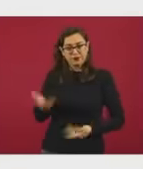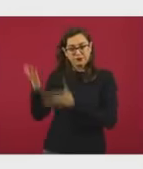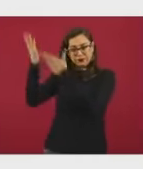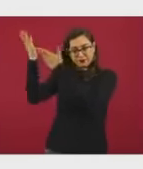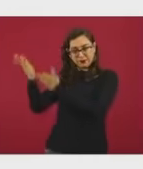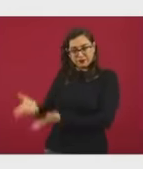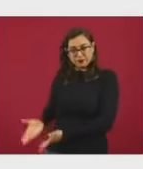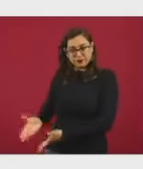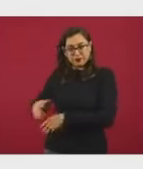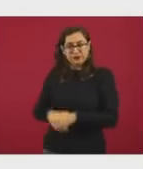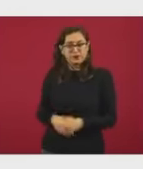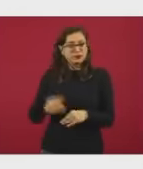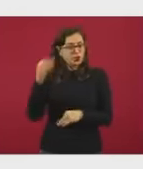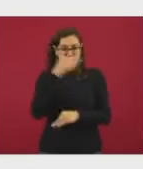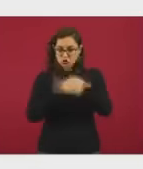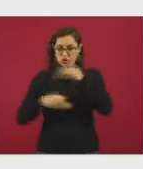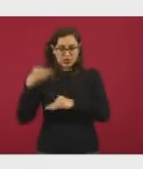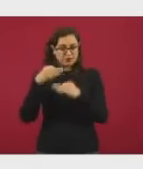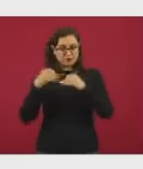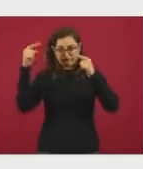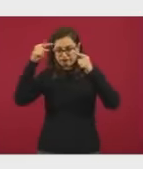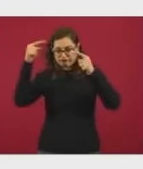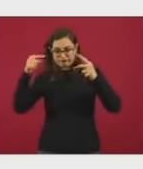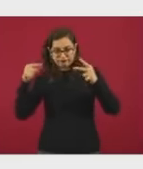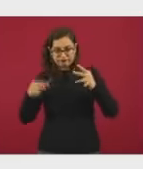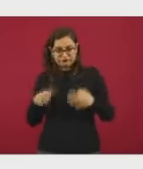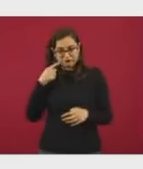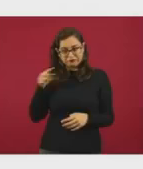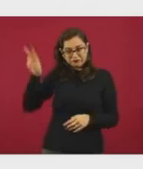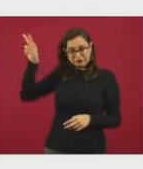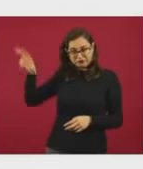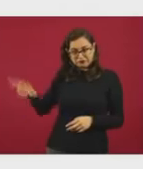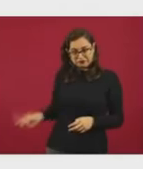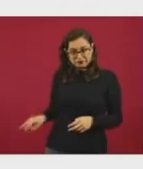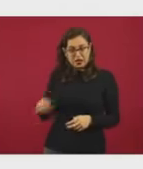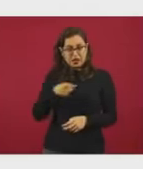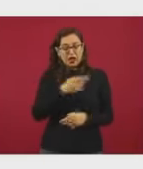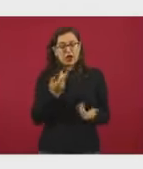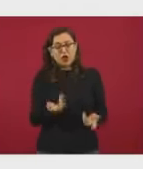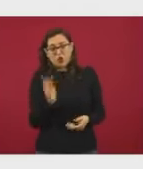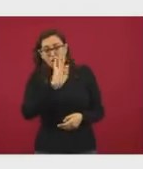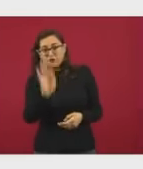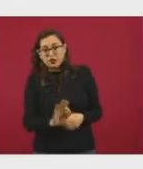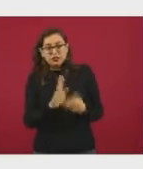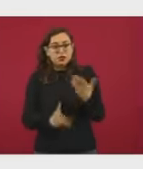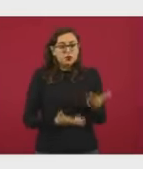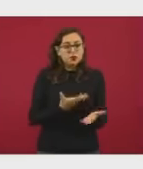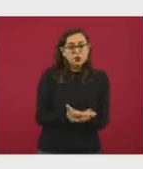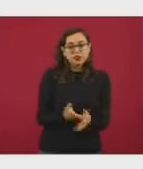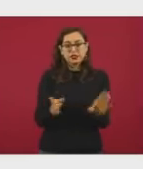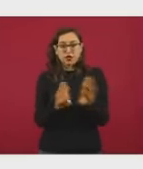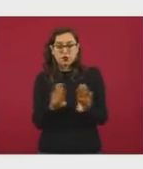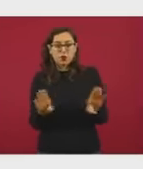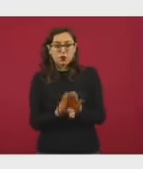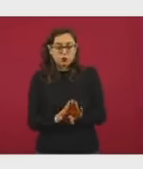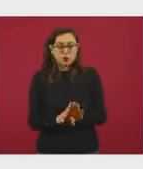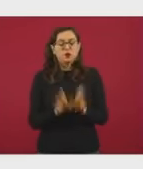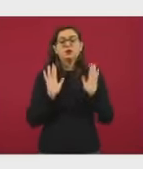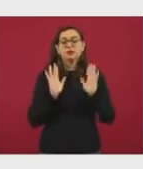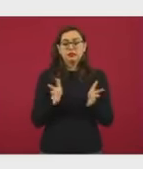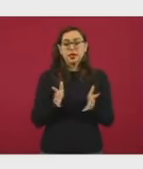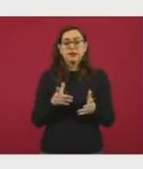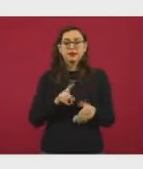tenemos las ofertas que se fue a buscar que esas empresas hicieran, las propuestas. Ya el sector salud